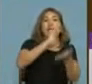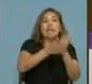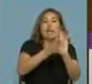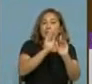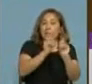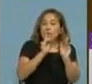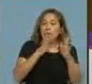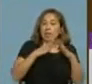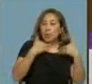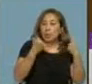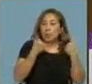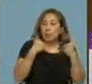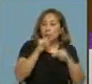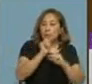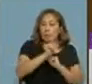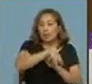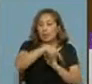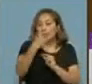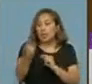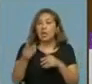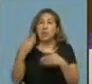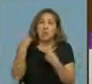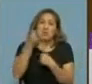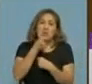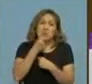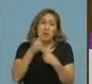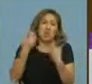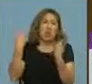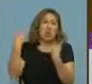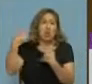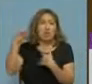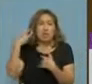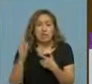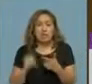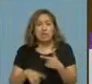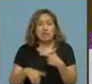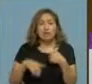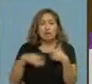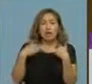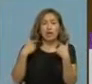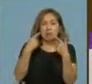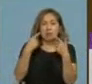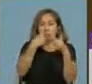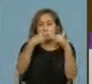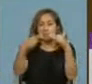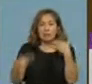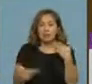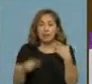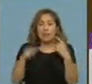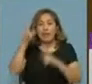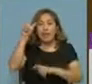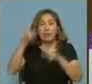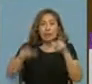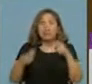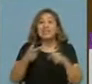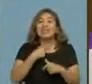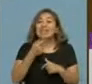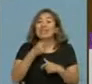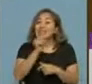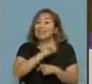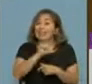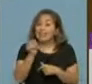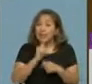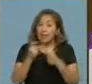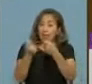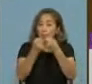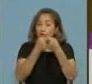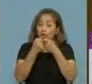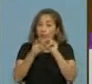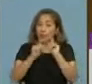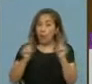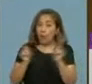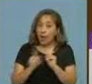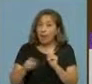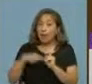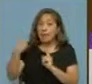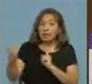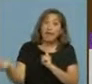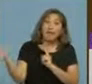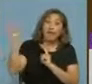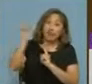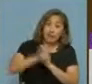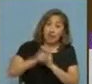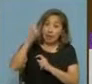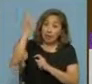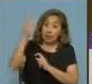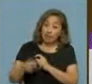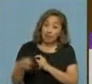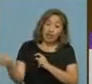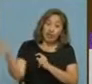venimos intentándolo con Bolivia. Y también la posibilidad de que aquella nación que no tenga estos acuerdos, nosotros podamos cobrarle